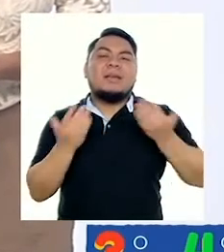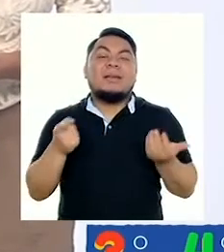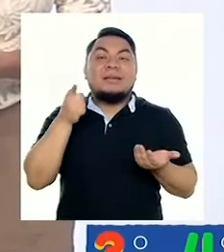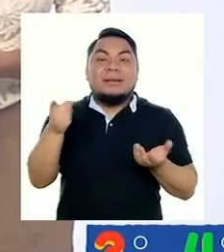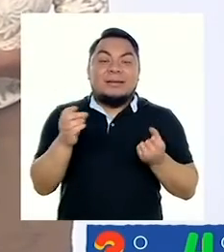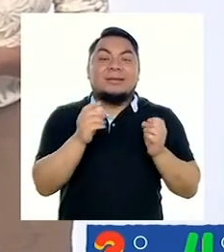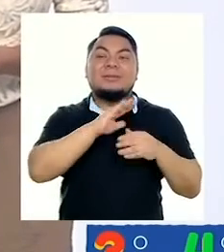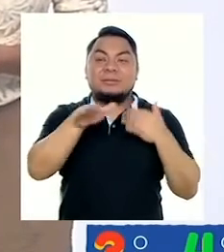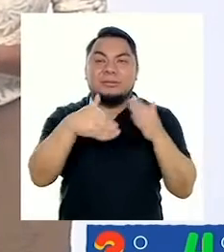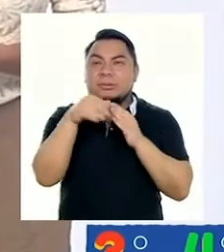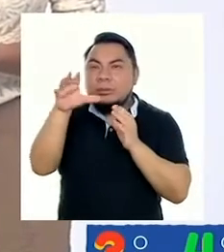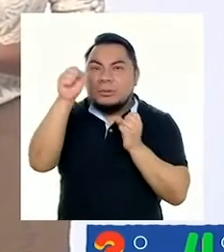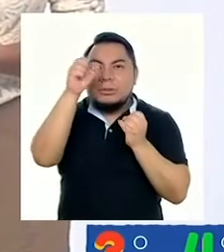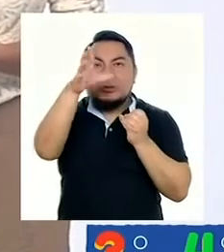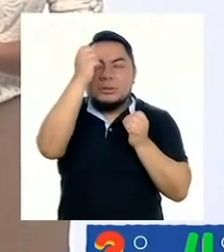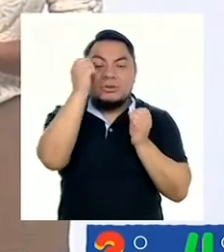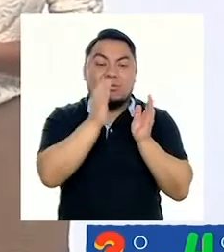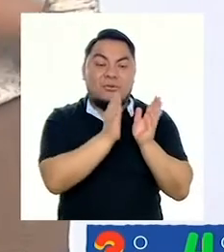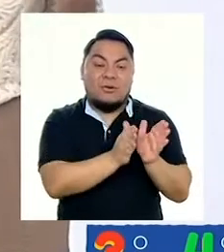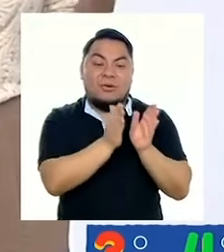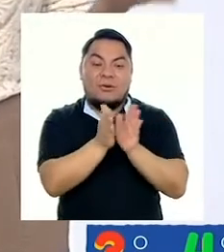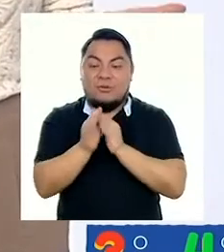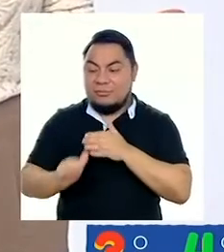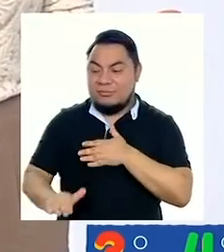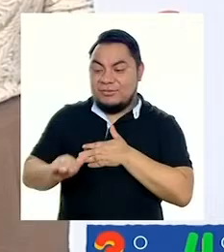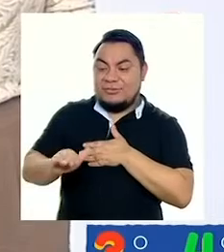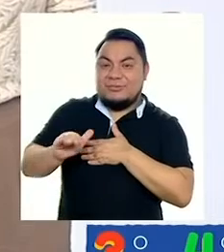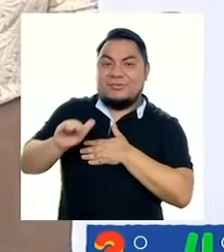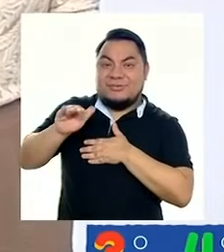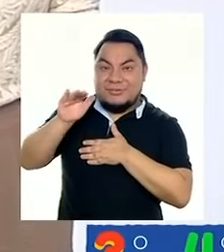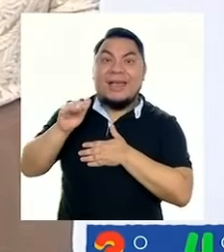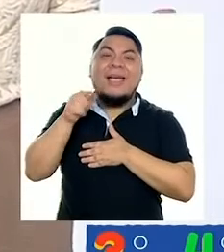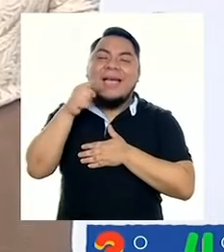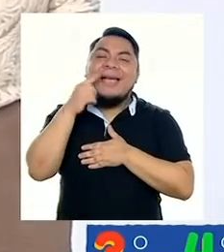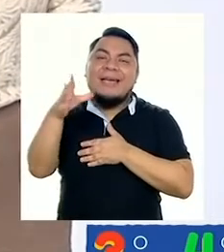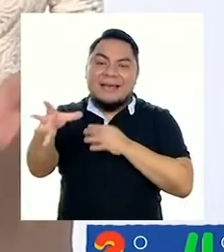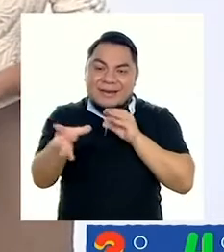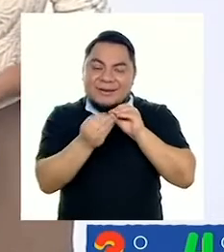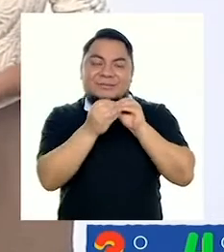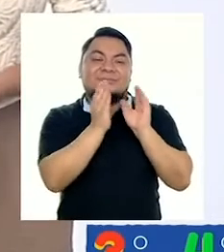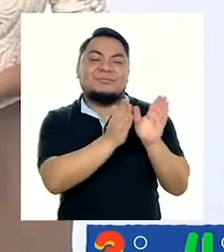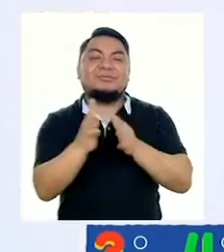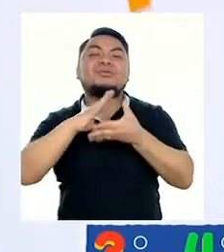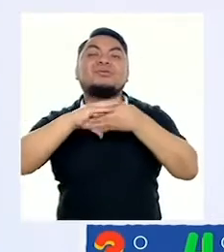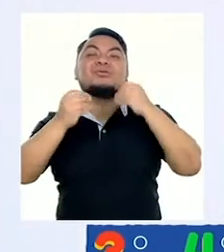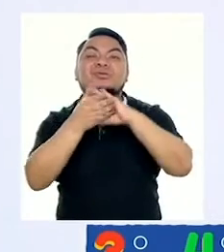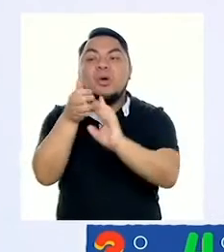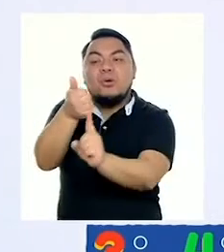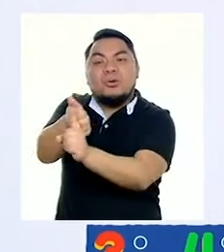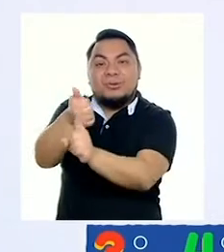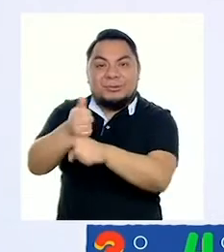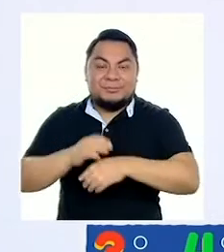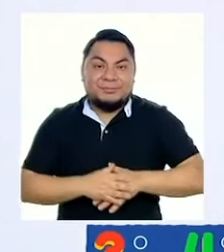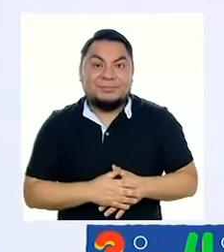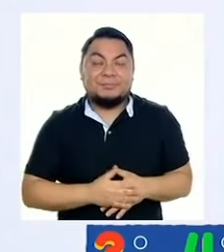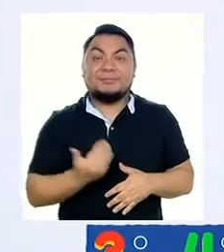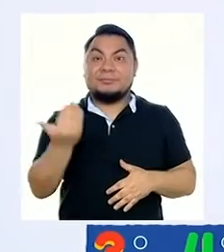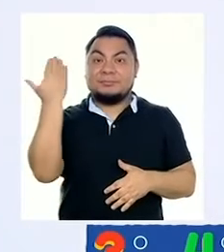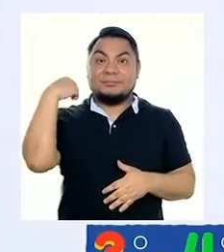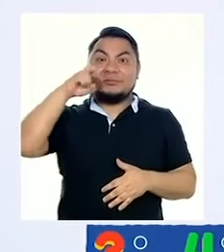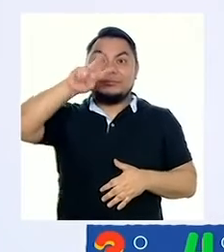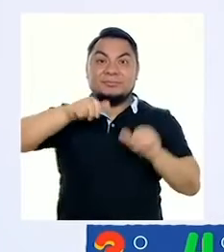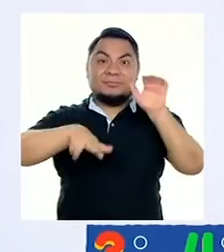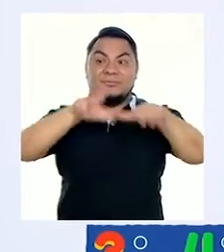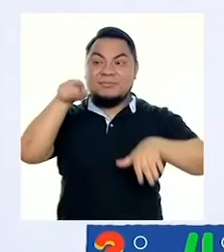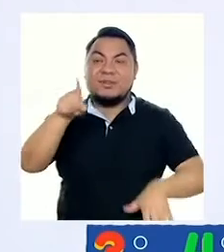Él organizó estos hitos en orden cronológico y pudo armar así su autobiografía. En el 2013, cuando